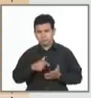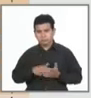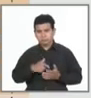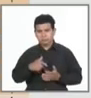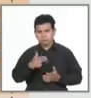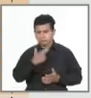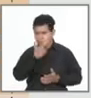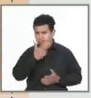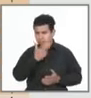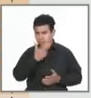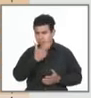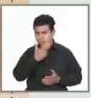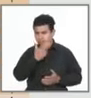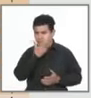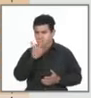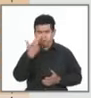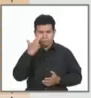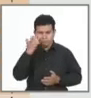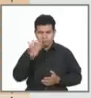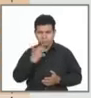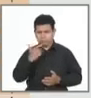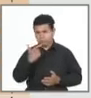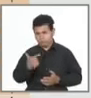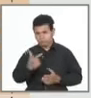ciudad de huajuapan de léon 7